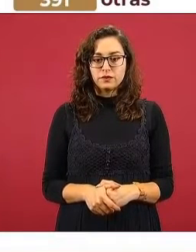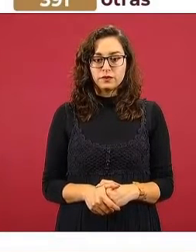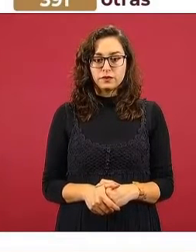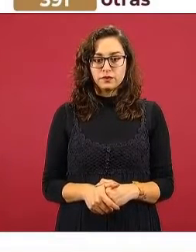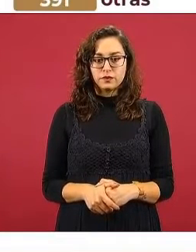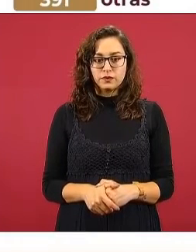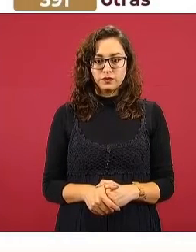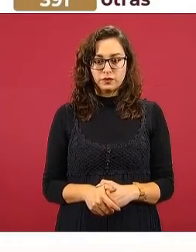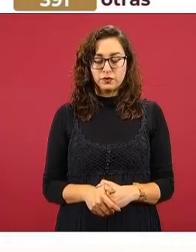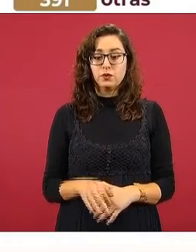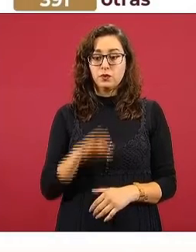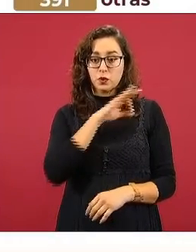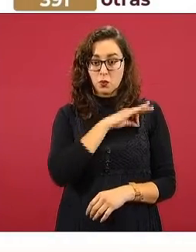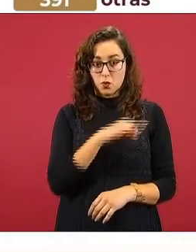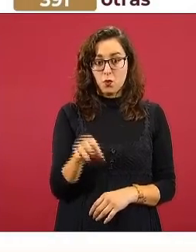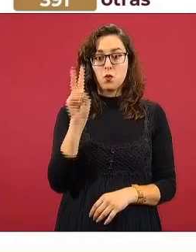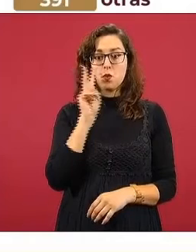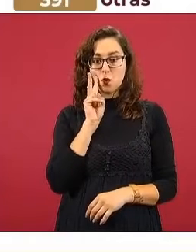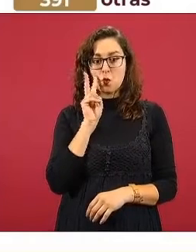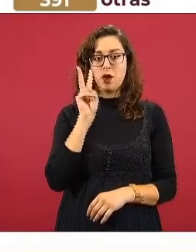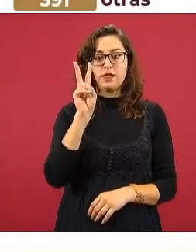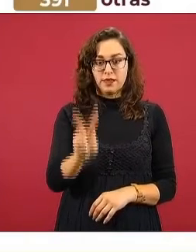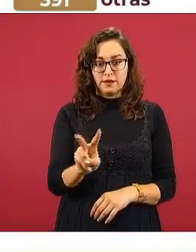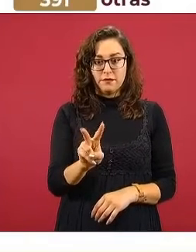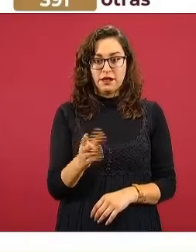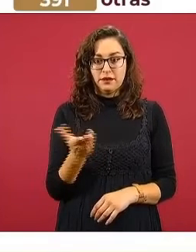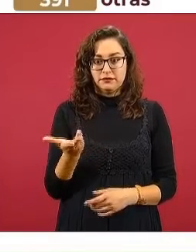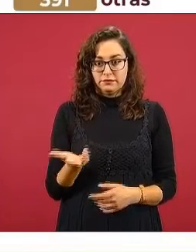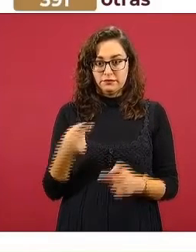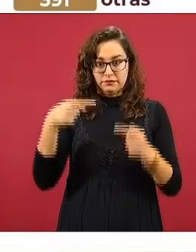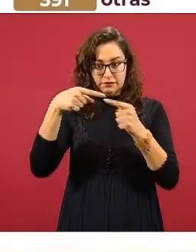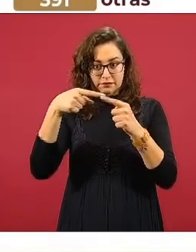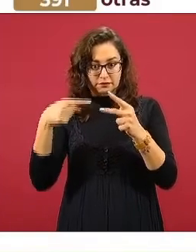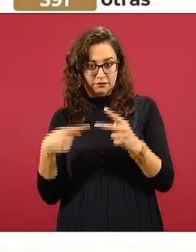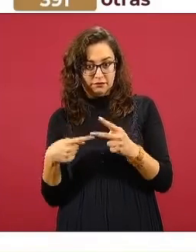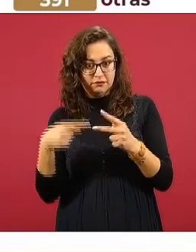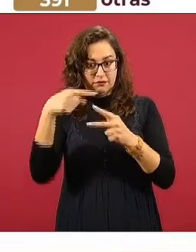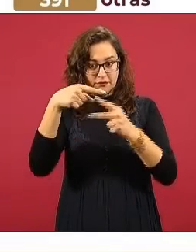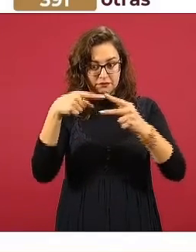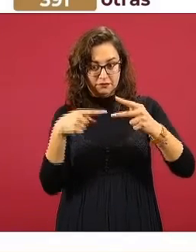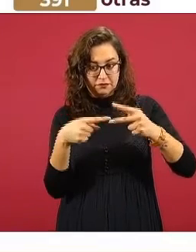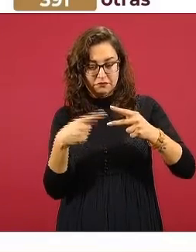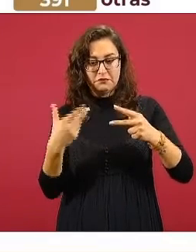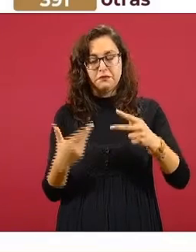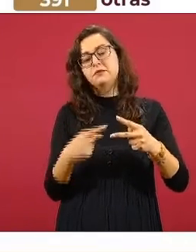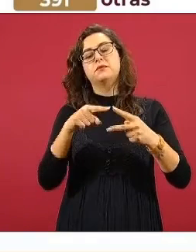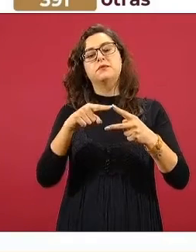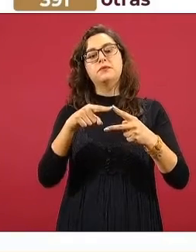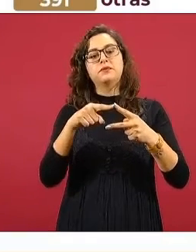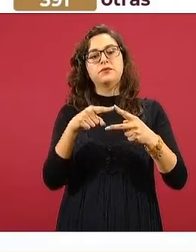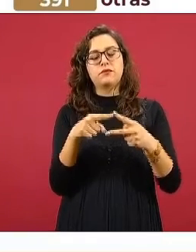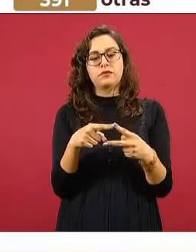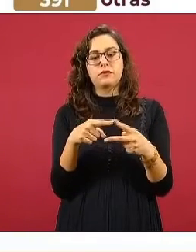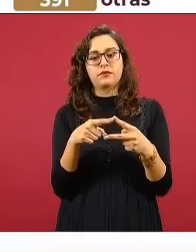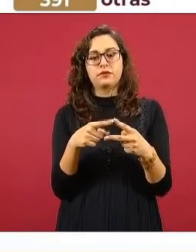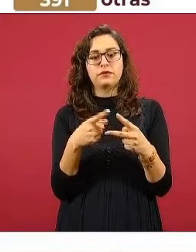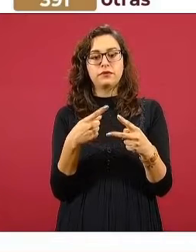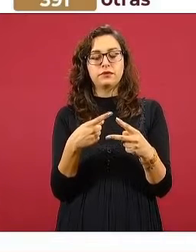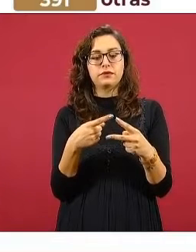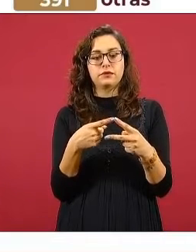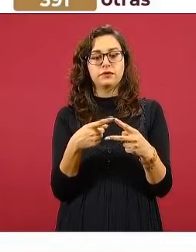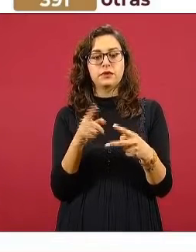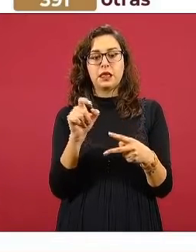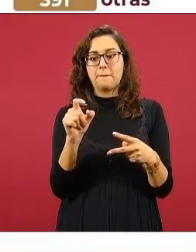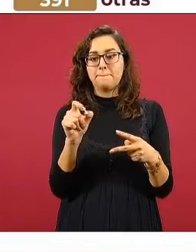tenemos dos cifras que ya hemos presentado en las dos conferencias anteriores. Para efectos de la conferencia